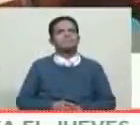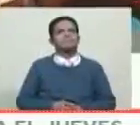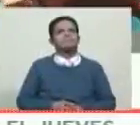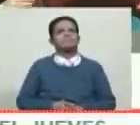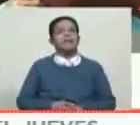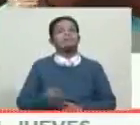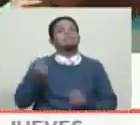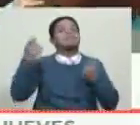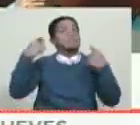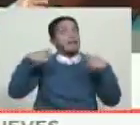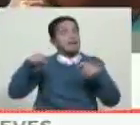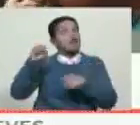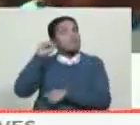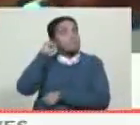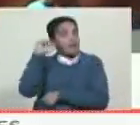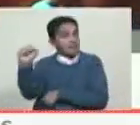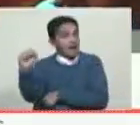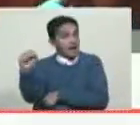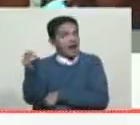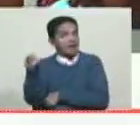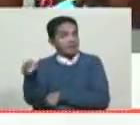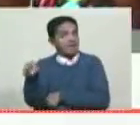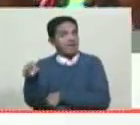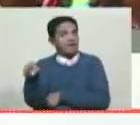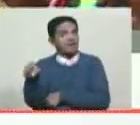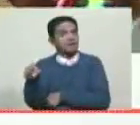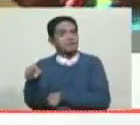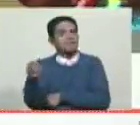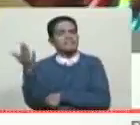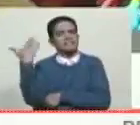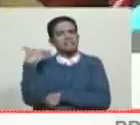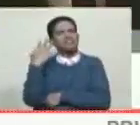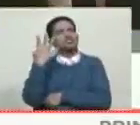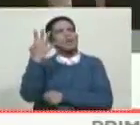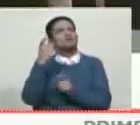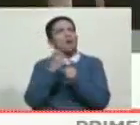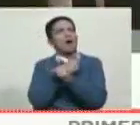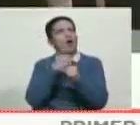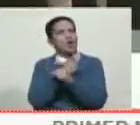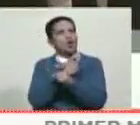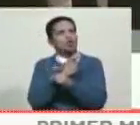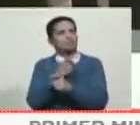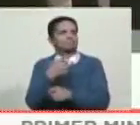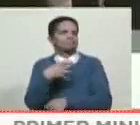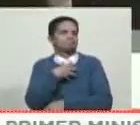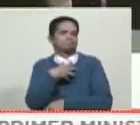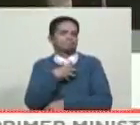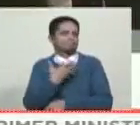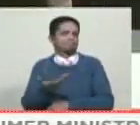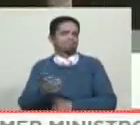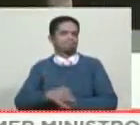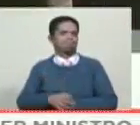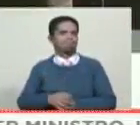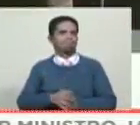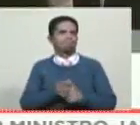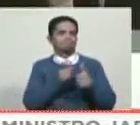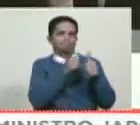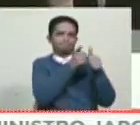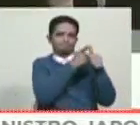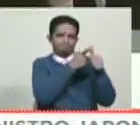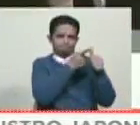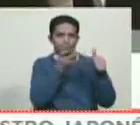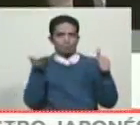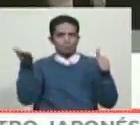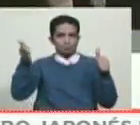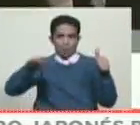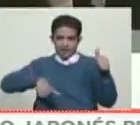Trataron de asesinarlo el 4 de agosto, no pudieron, era un causal, hey, su muerte.